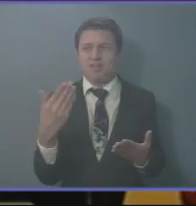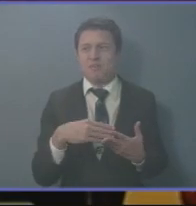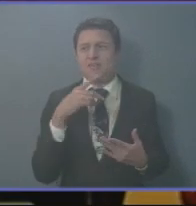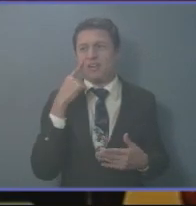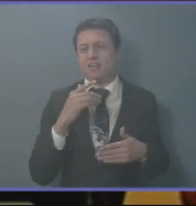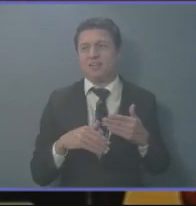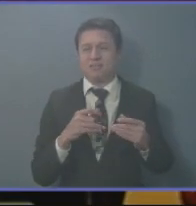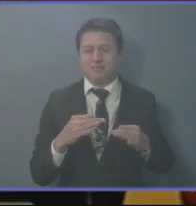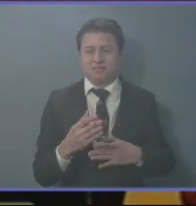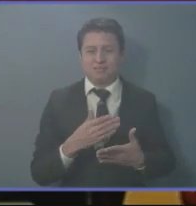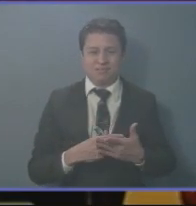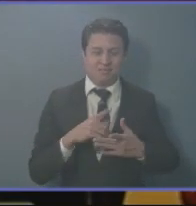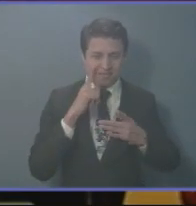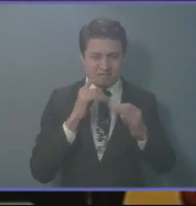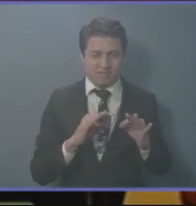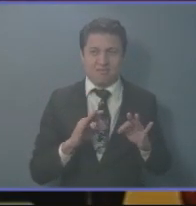empresa.